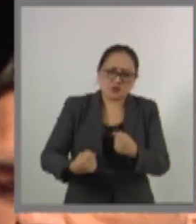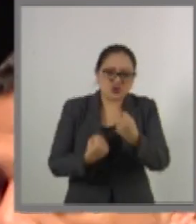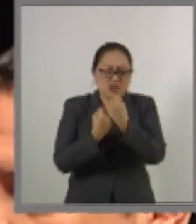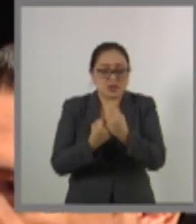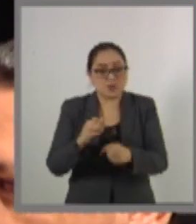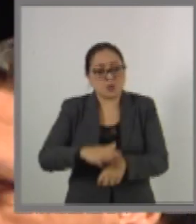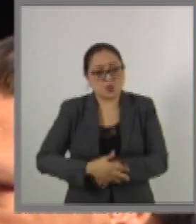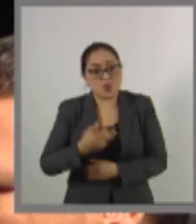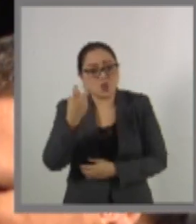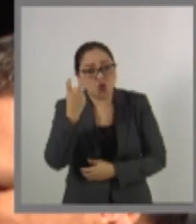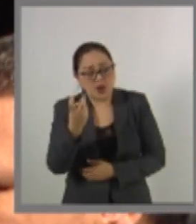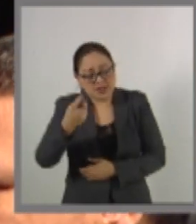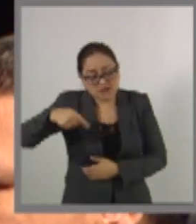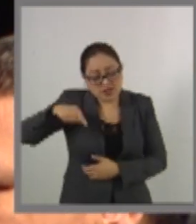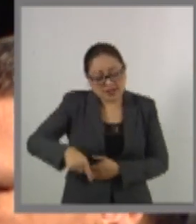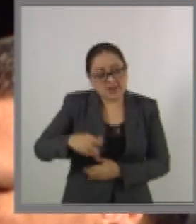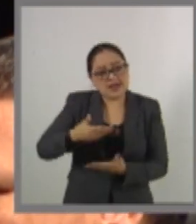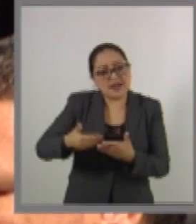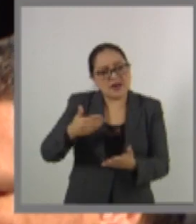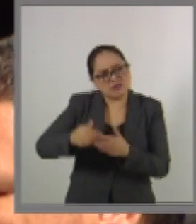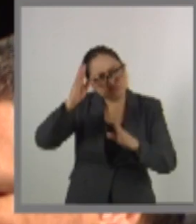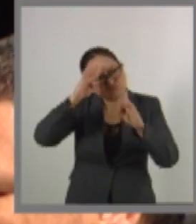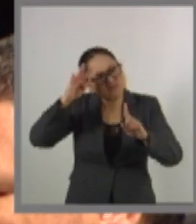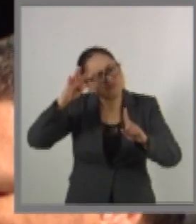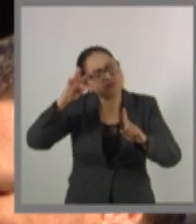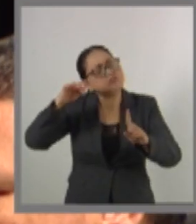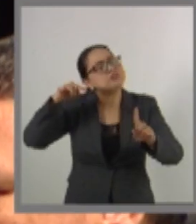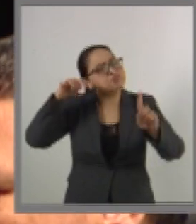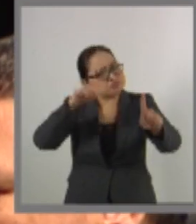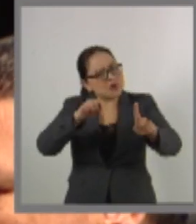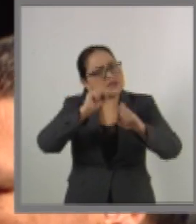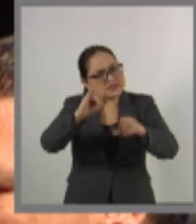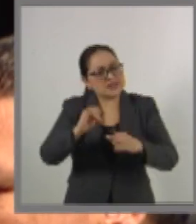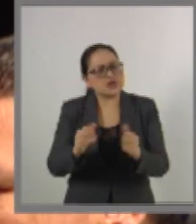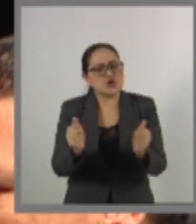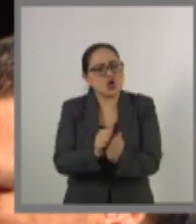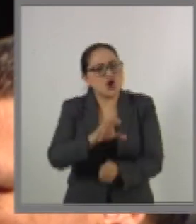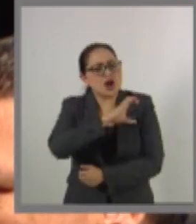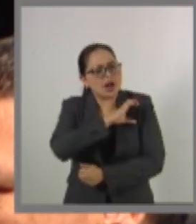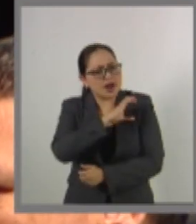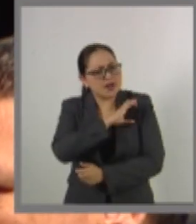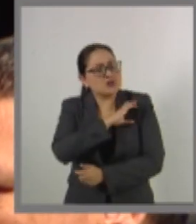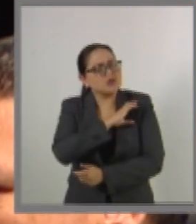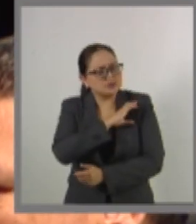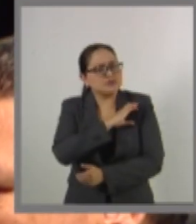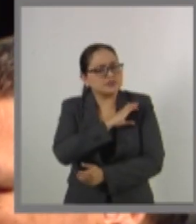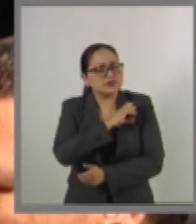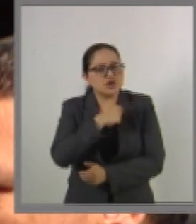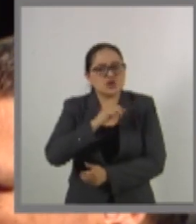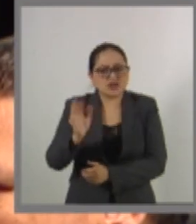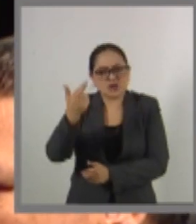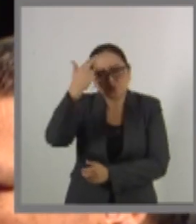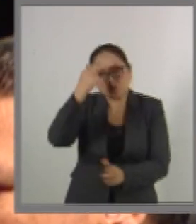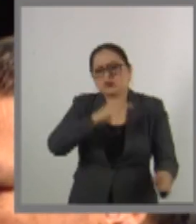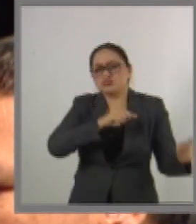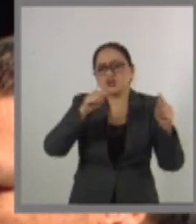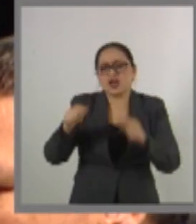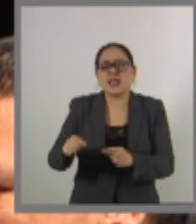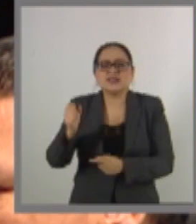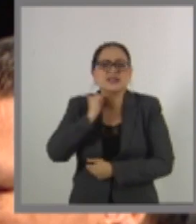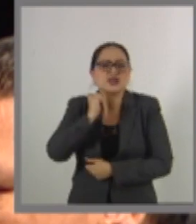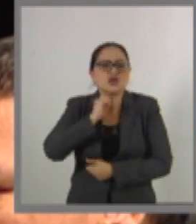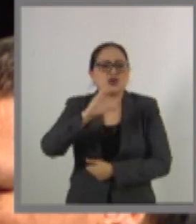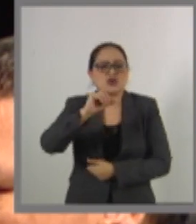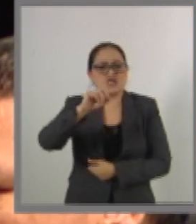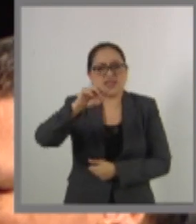es por eso que esta reflexión es obligada y con mucho cariño. Yo recuerdo cuando llegamos al senador Cordero,